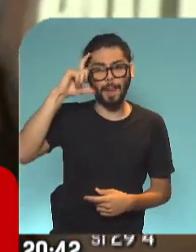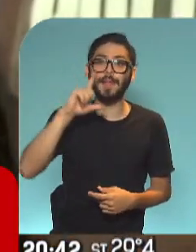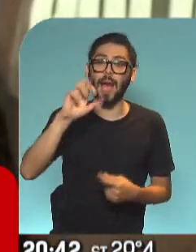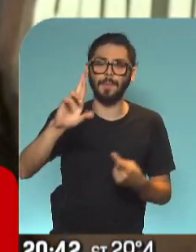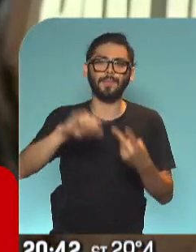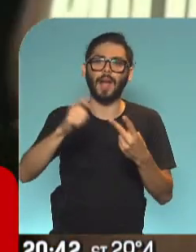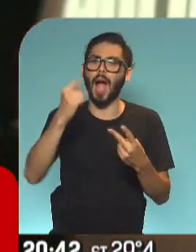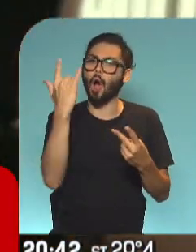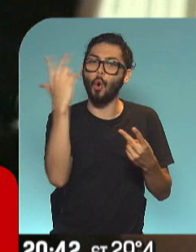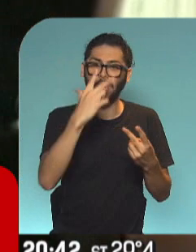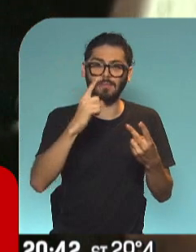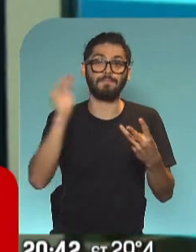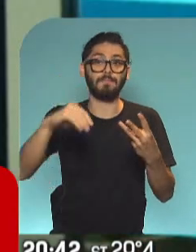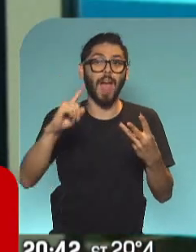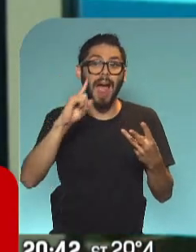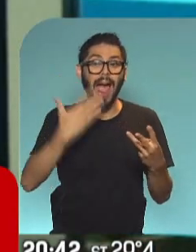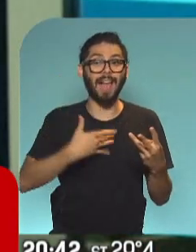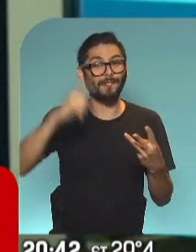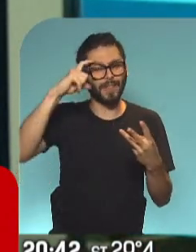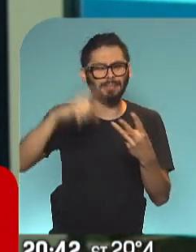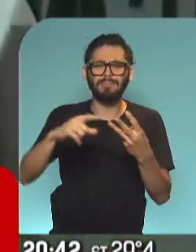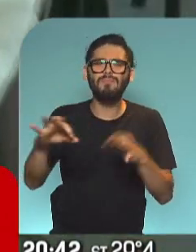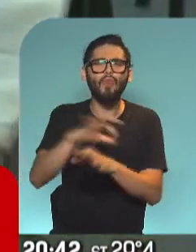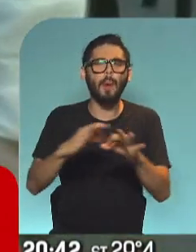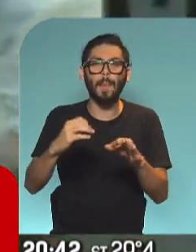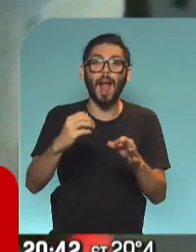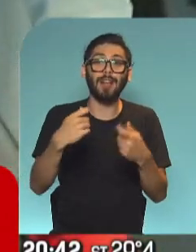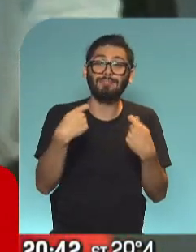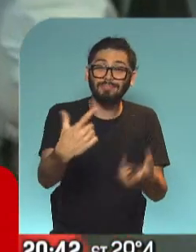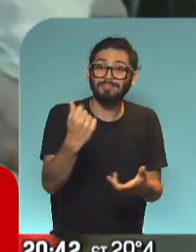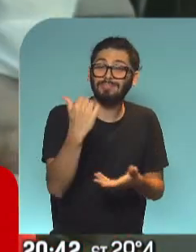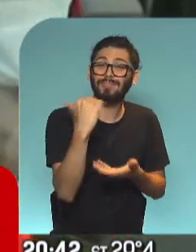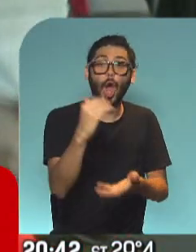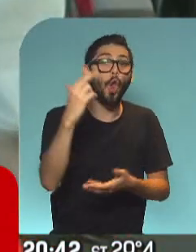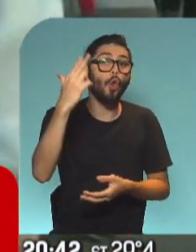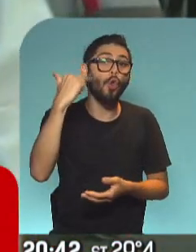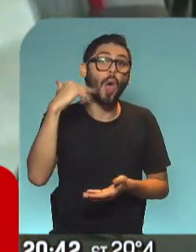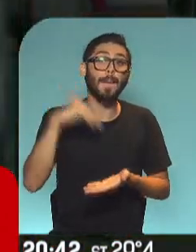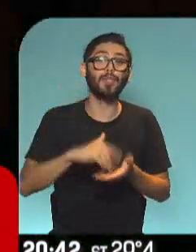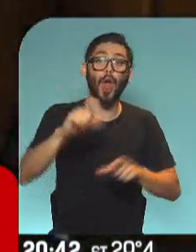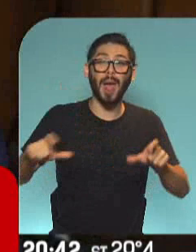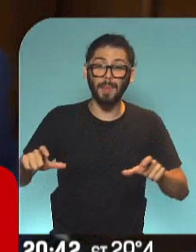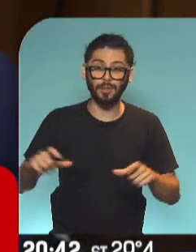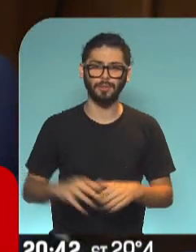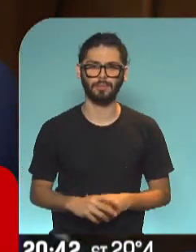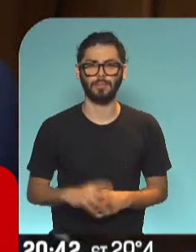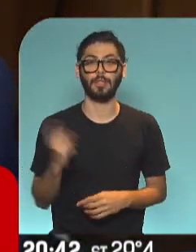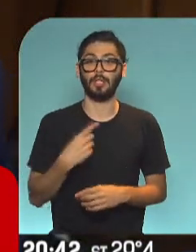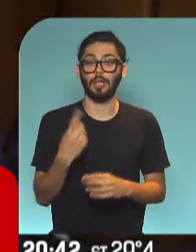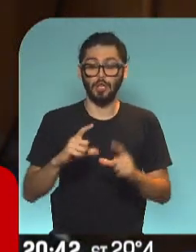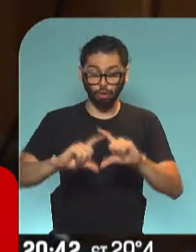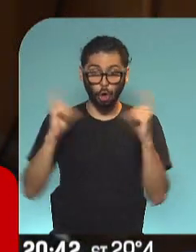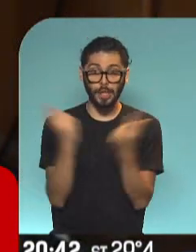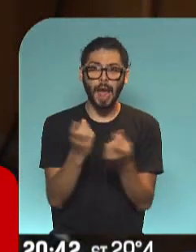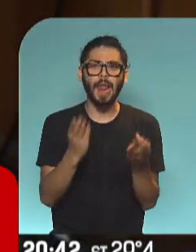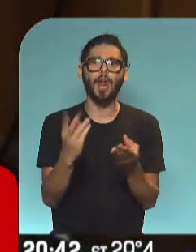se lanzó el IFE, un programa de asistencia que llegó al menos a 9 millones de personas. Acá se han tomado medidas sociales en 2